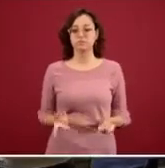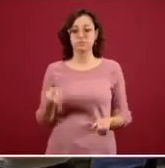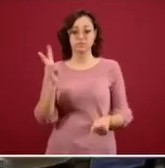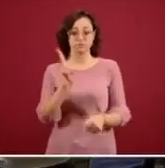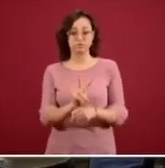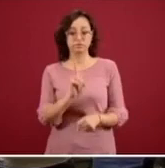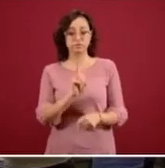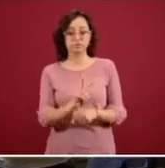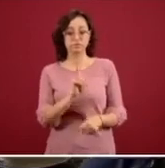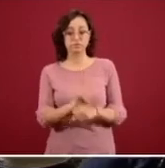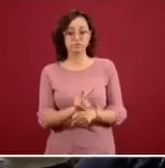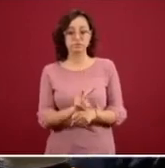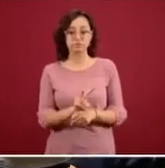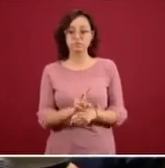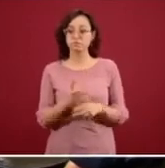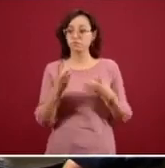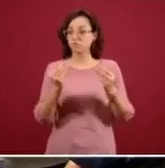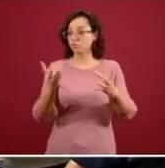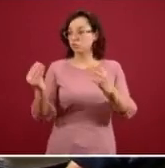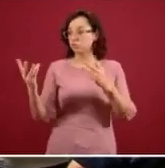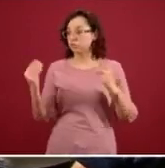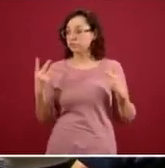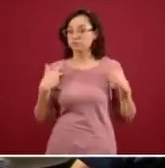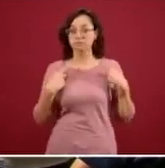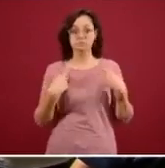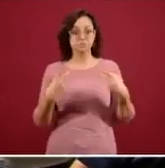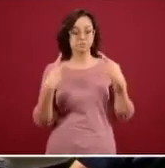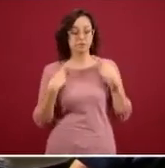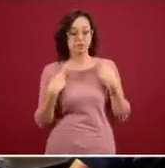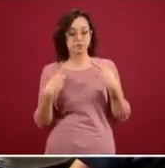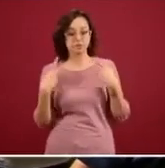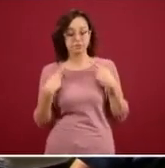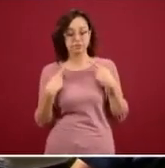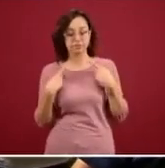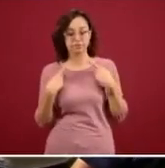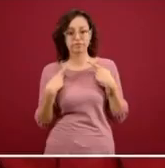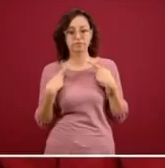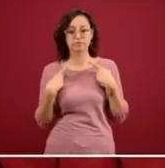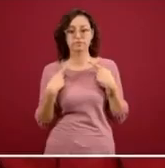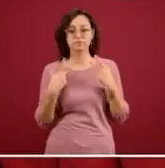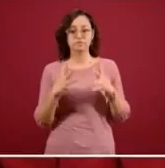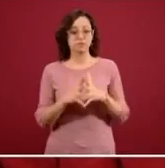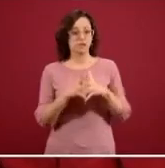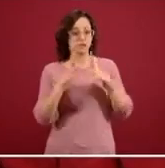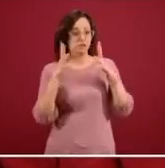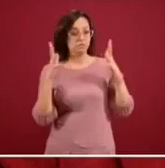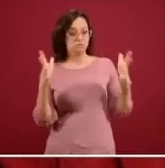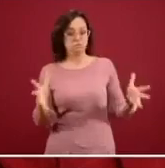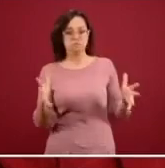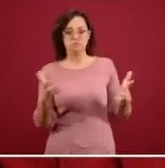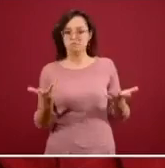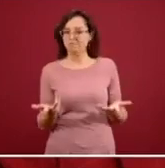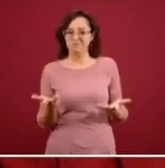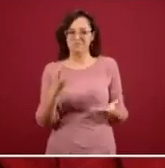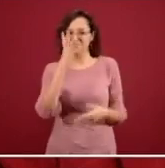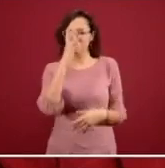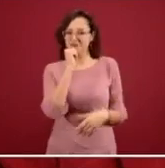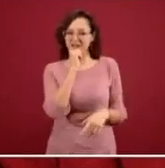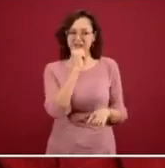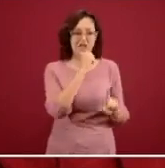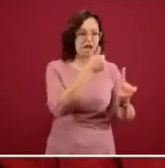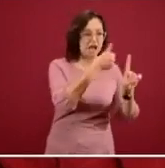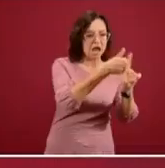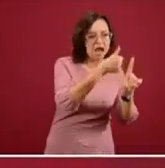apropiado para estos fenómenos extensivos, donde hablamos de cantidades grandes de personas que no pueden ser seguidas de manera